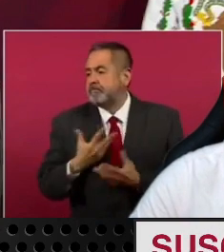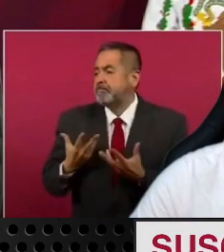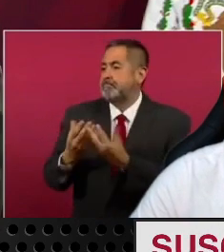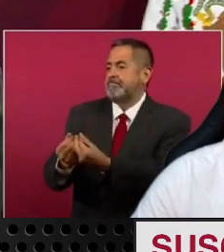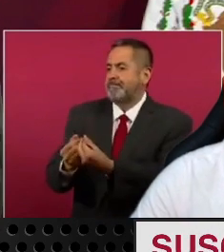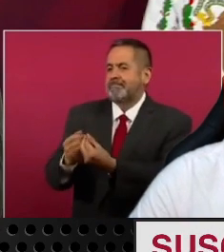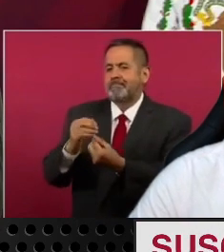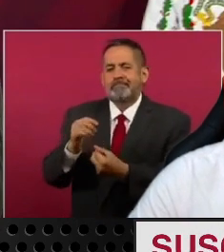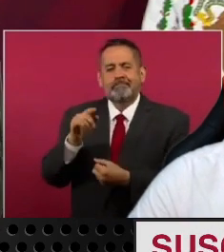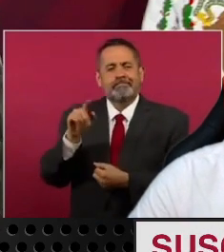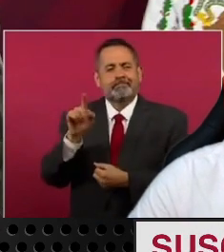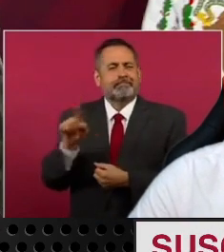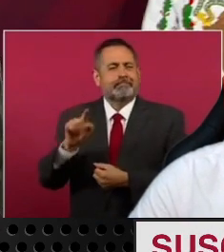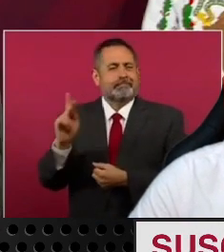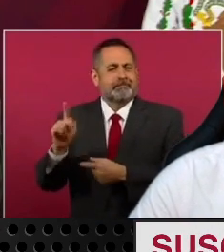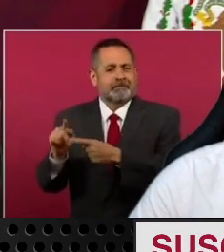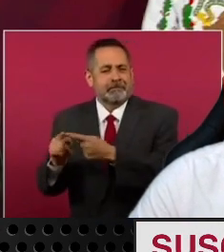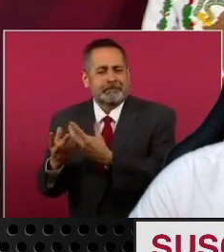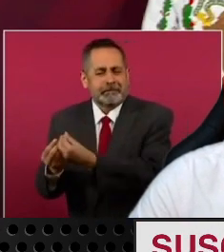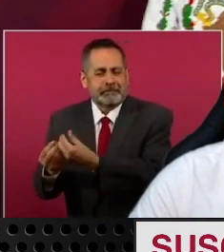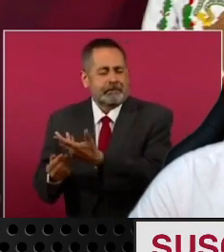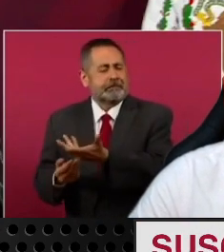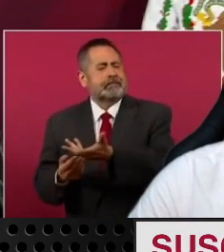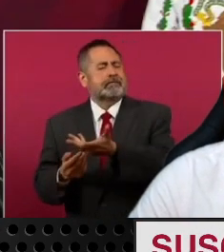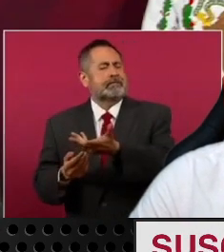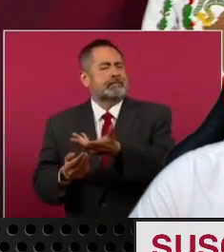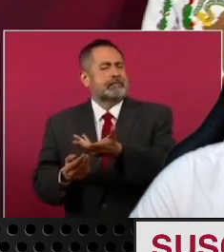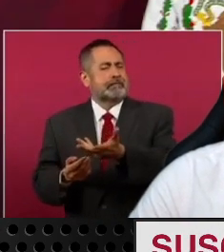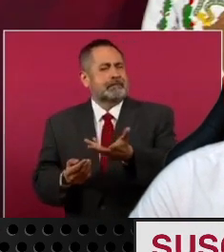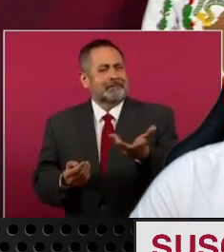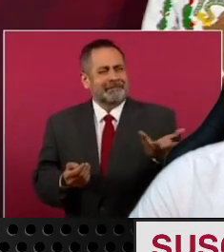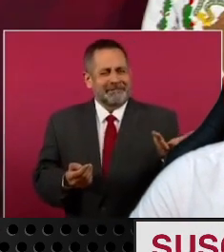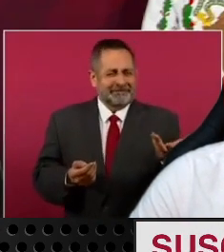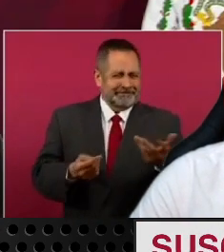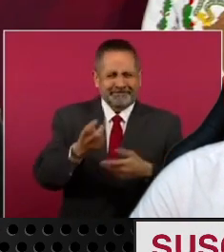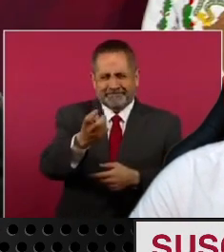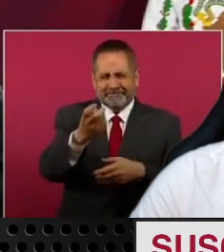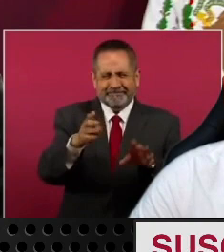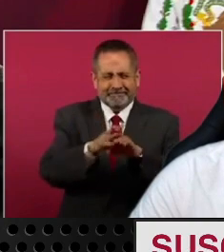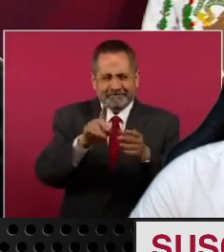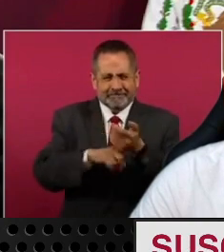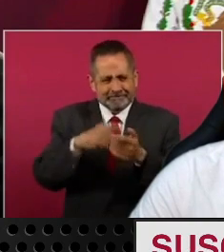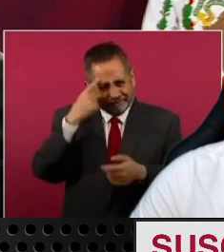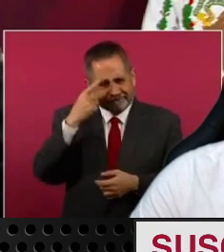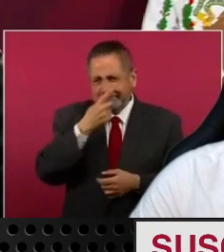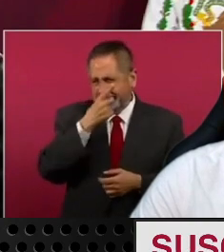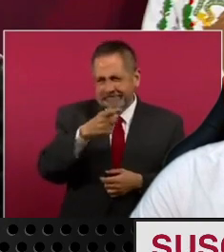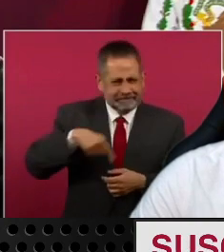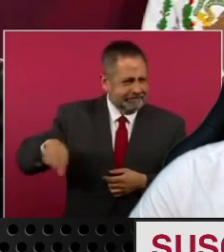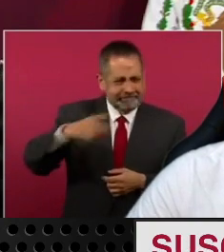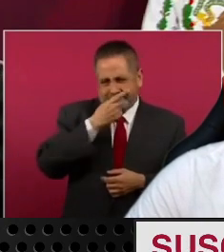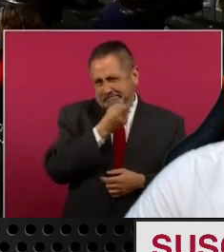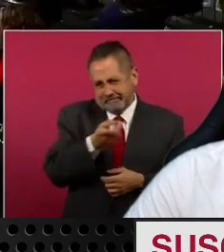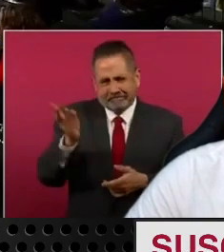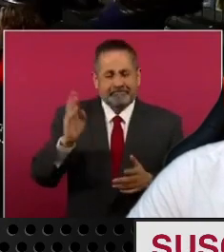por eso cuando dicen hay que